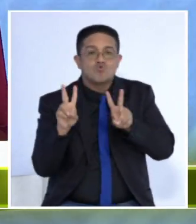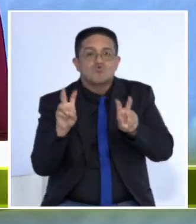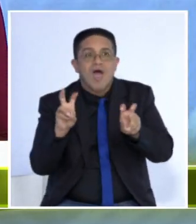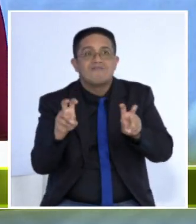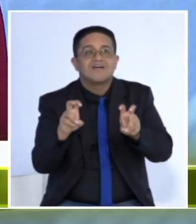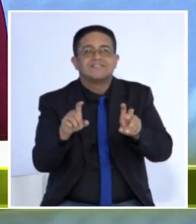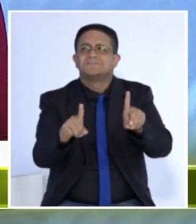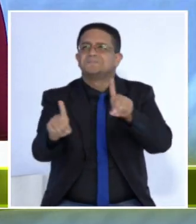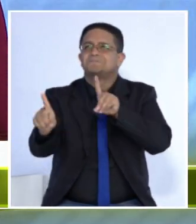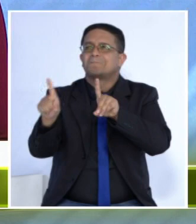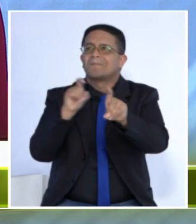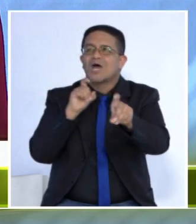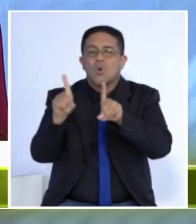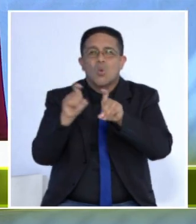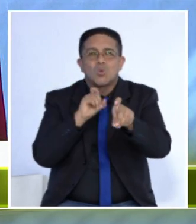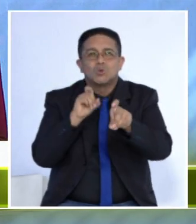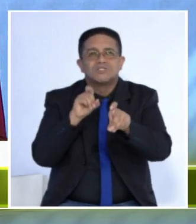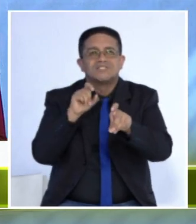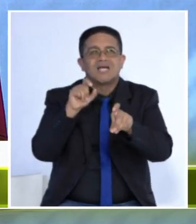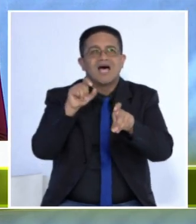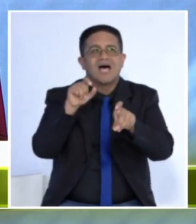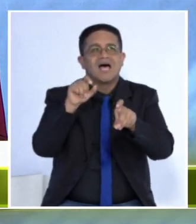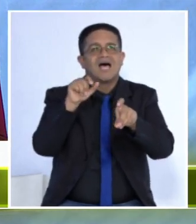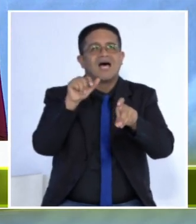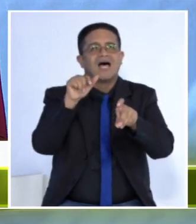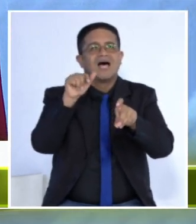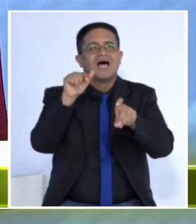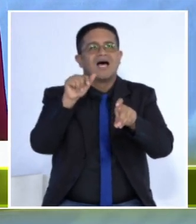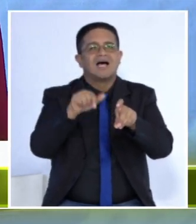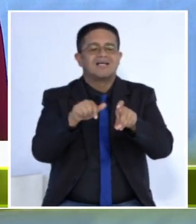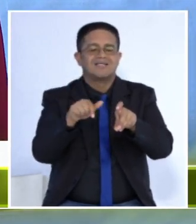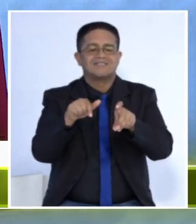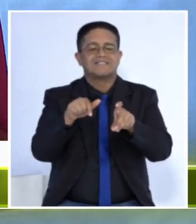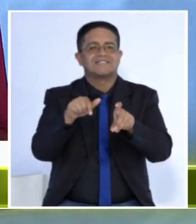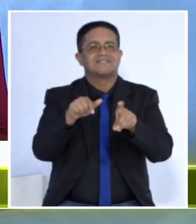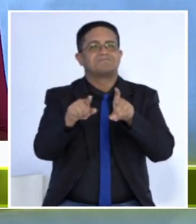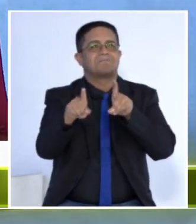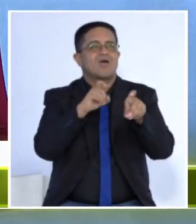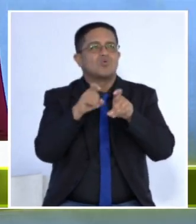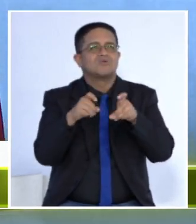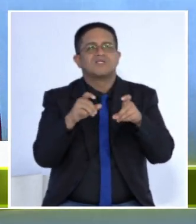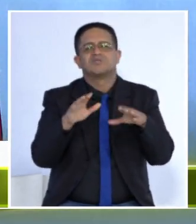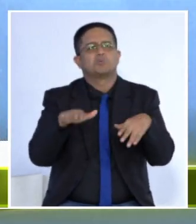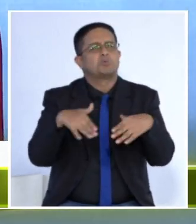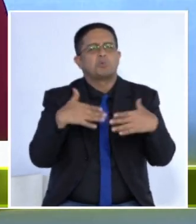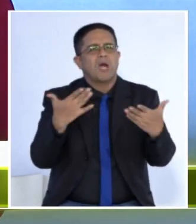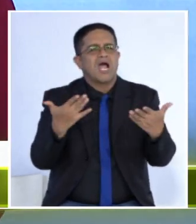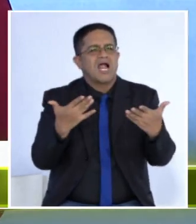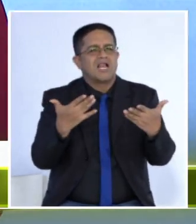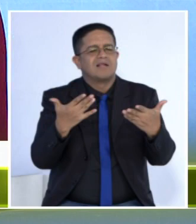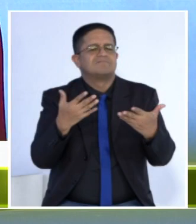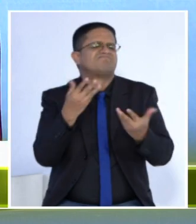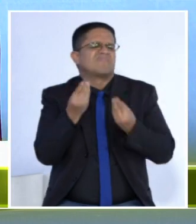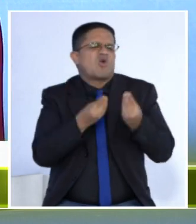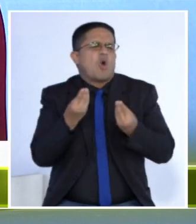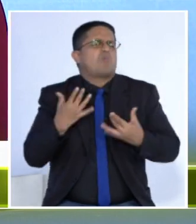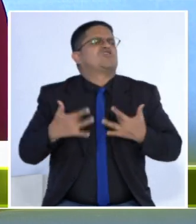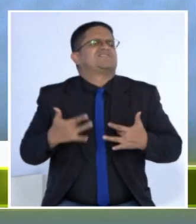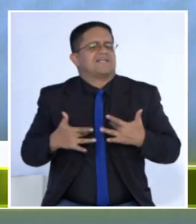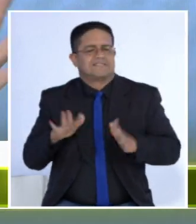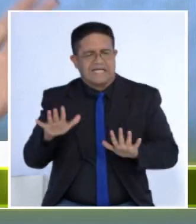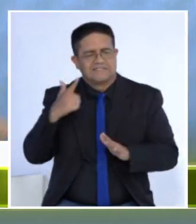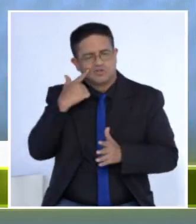están preguntando por acá a través de nuestra caja de preguntas de la cuenta @salud_gb que cuáles son los principales síntomas. Vamos a